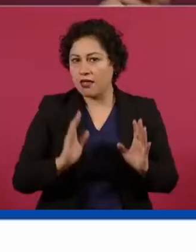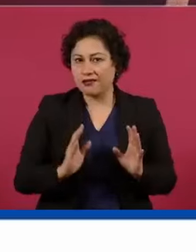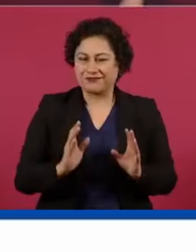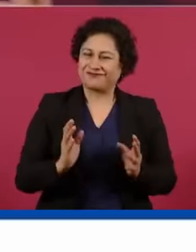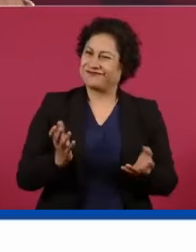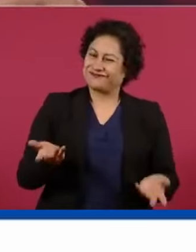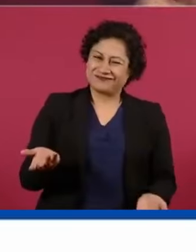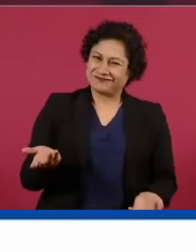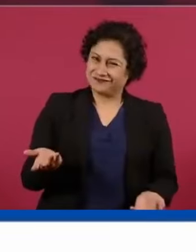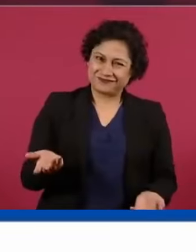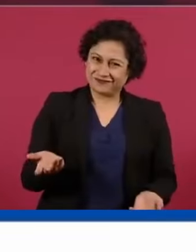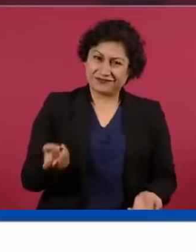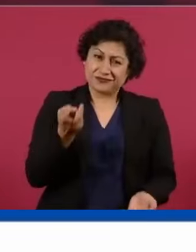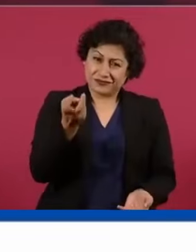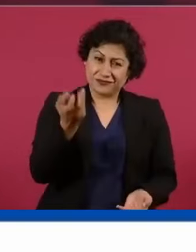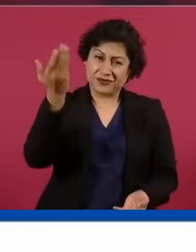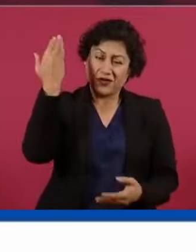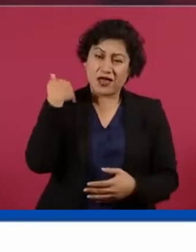cuando se hagan